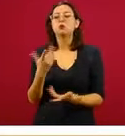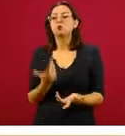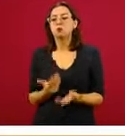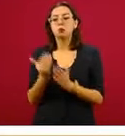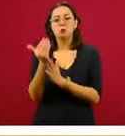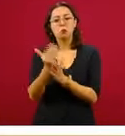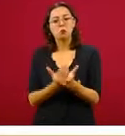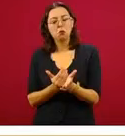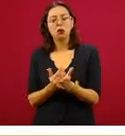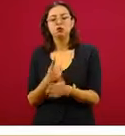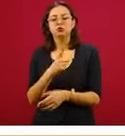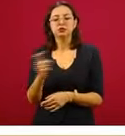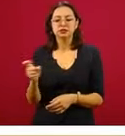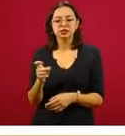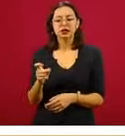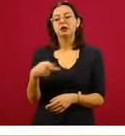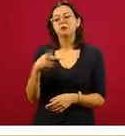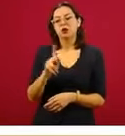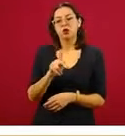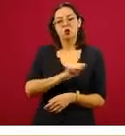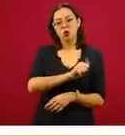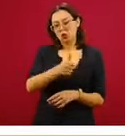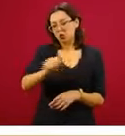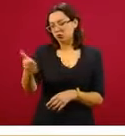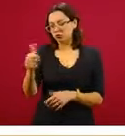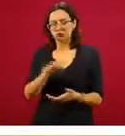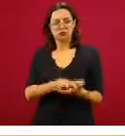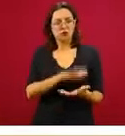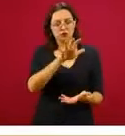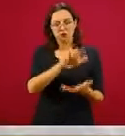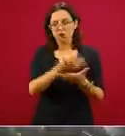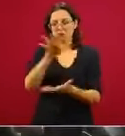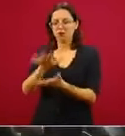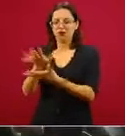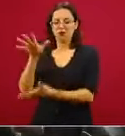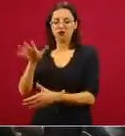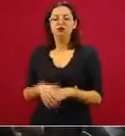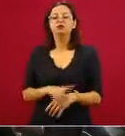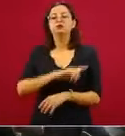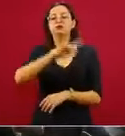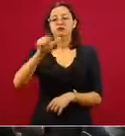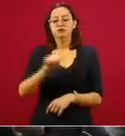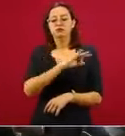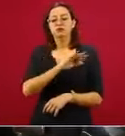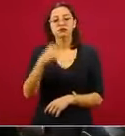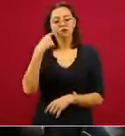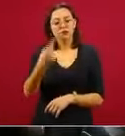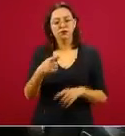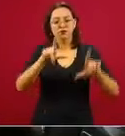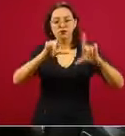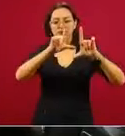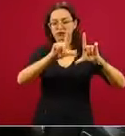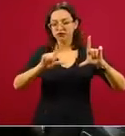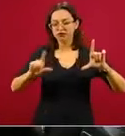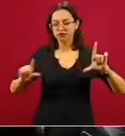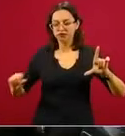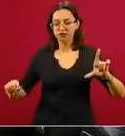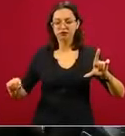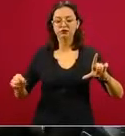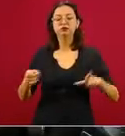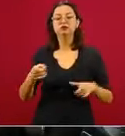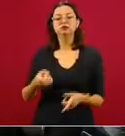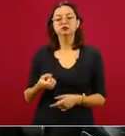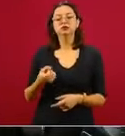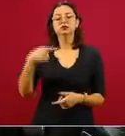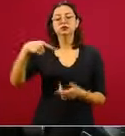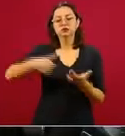los demás han tenido más de esa cantidad. Lo vemos en una forma gráfica, en esta gráfico de barras, donde